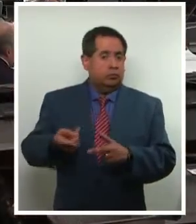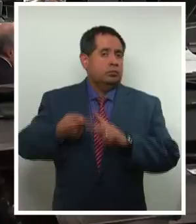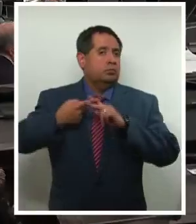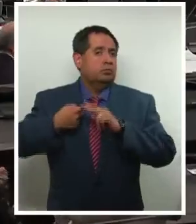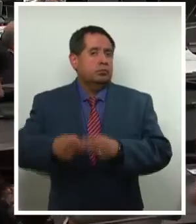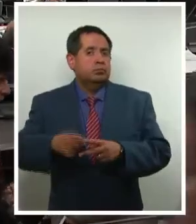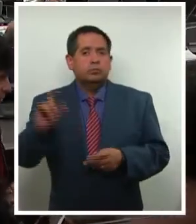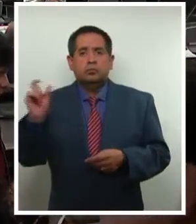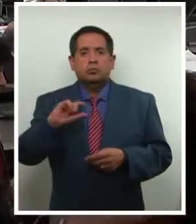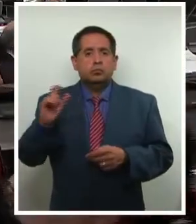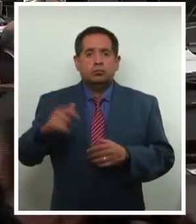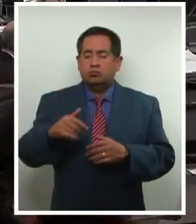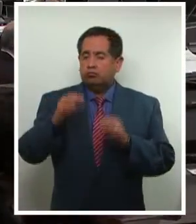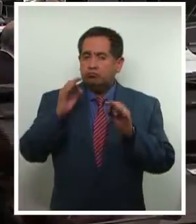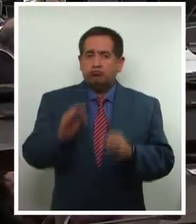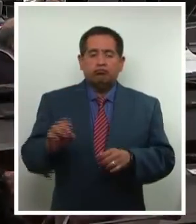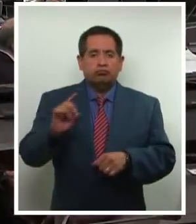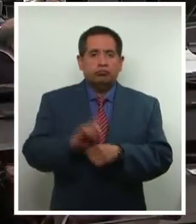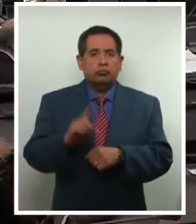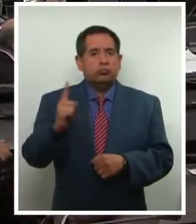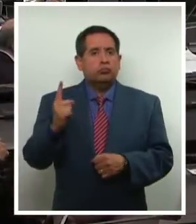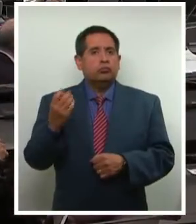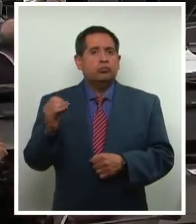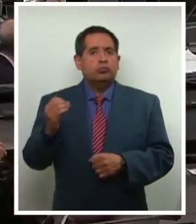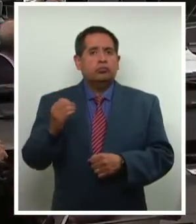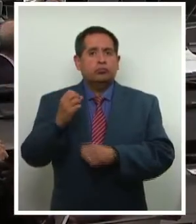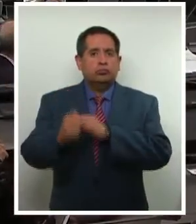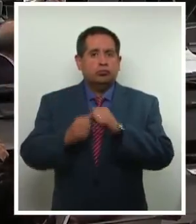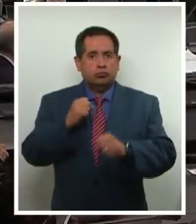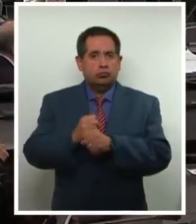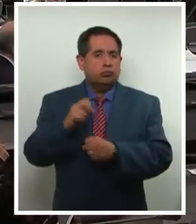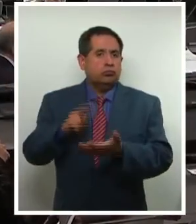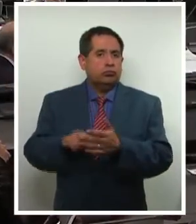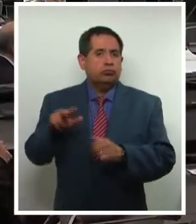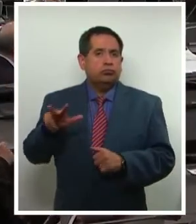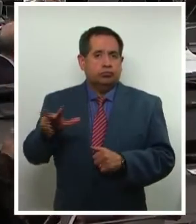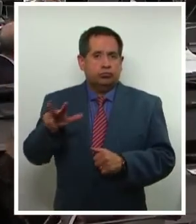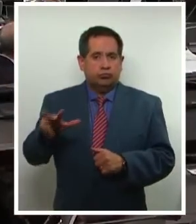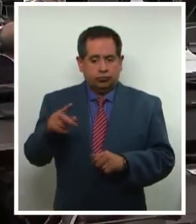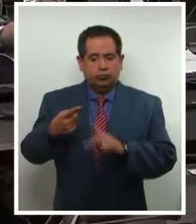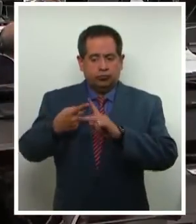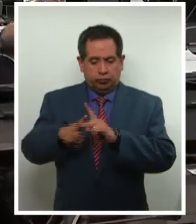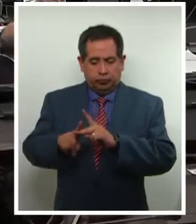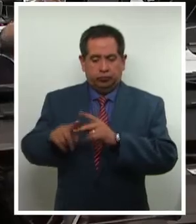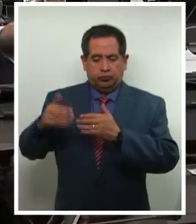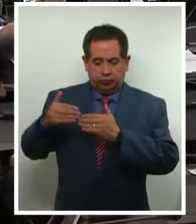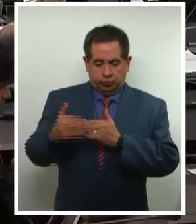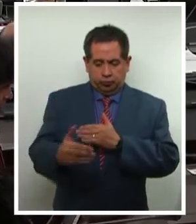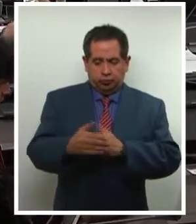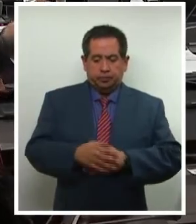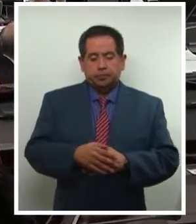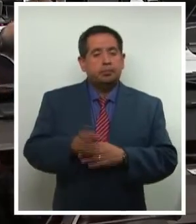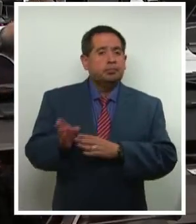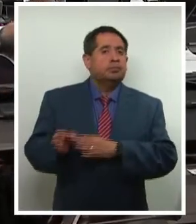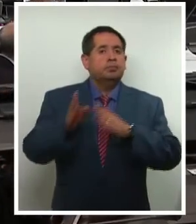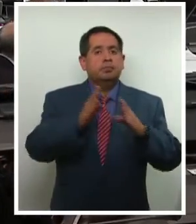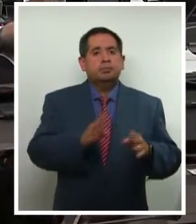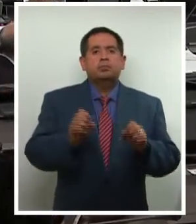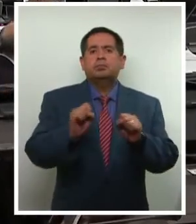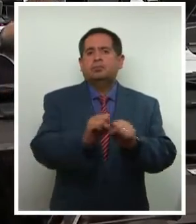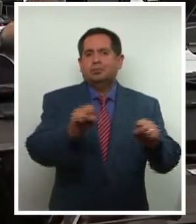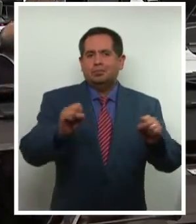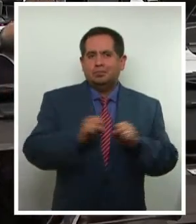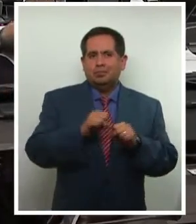iniciar su vigencia a partir del 1 de octubre de 2018, así como las de la Sala Constitucional,